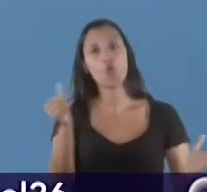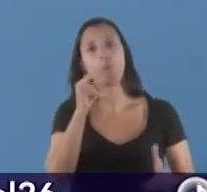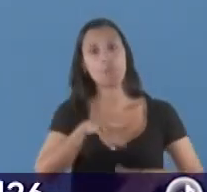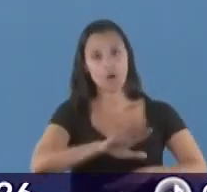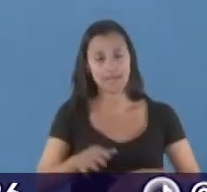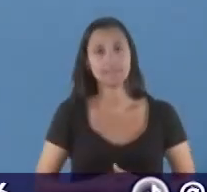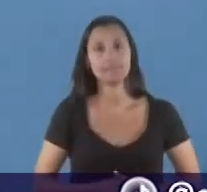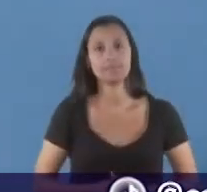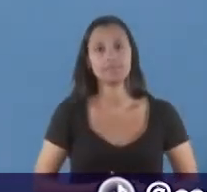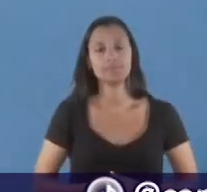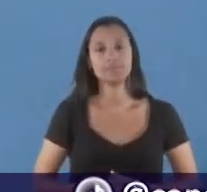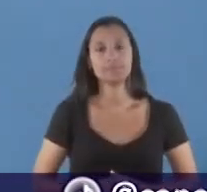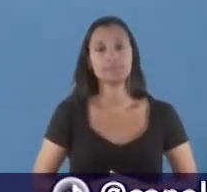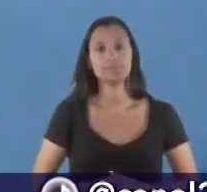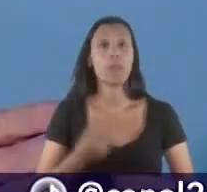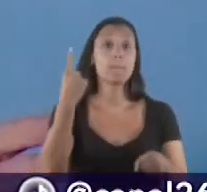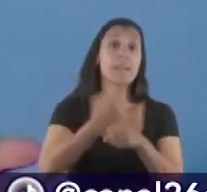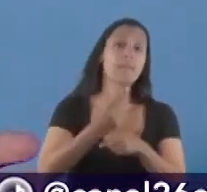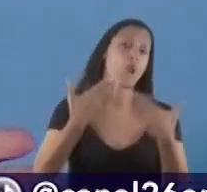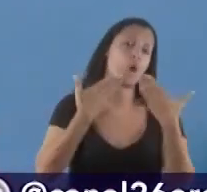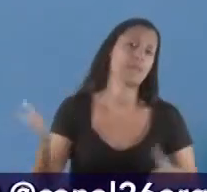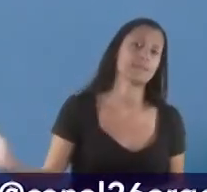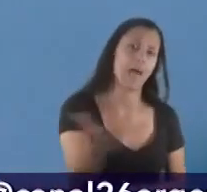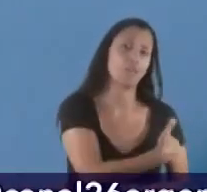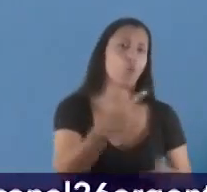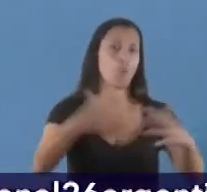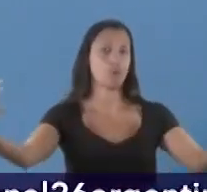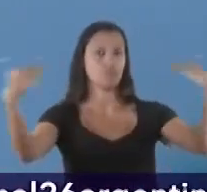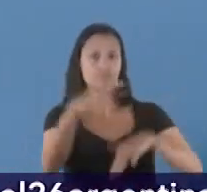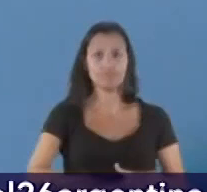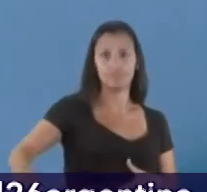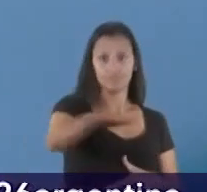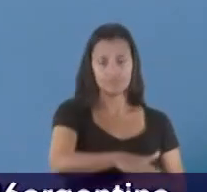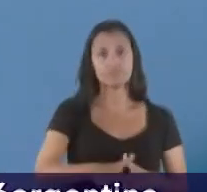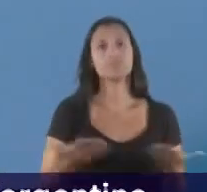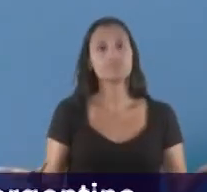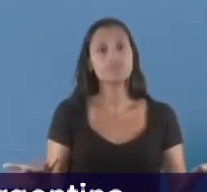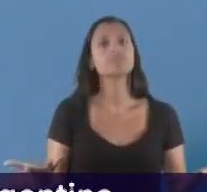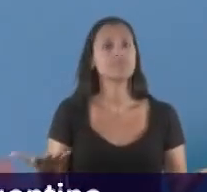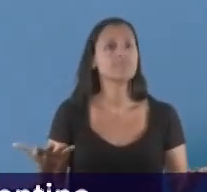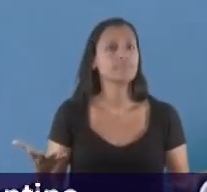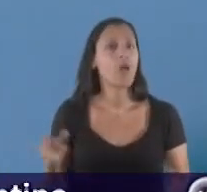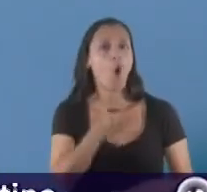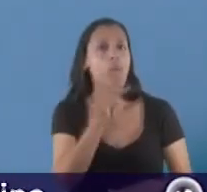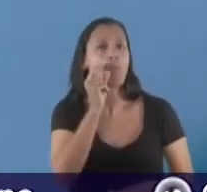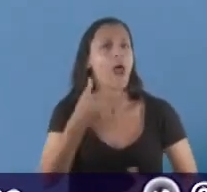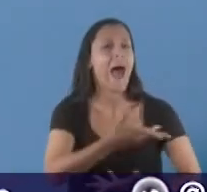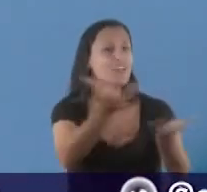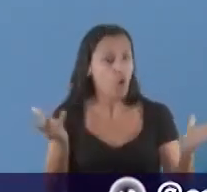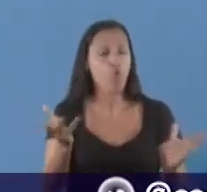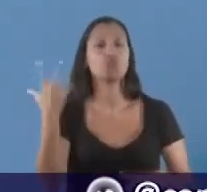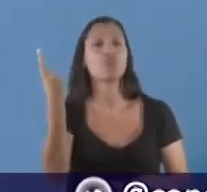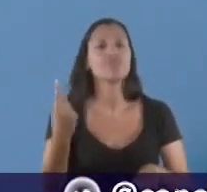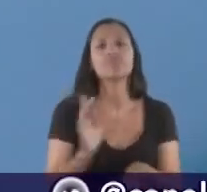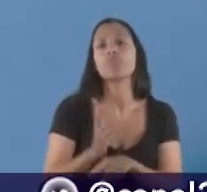todas. Primero, gracias a todos y todas por estar acá. Veo a todos y a todas, dirigentes